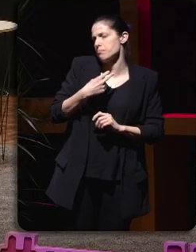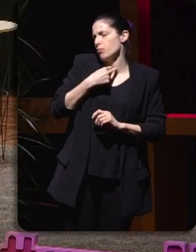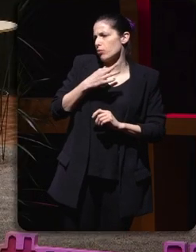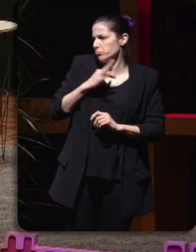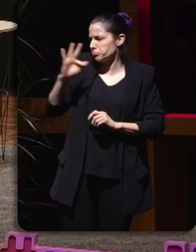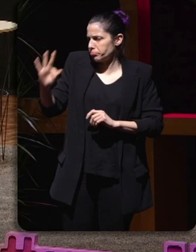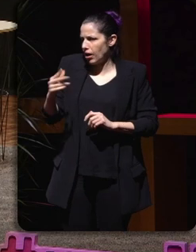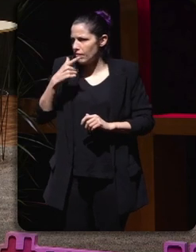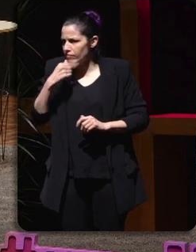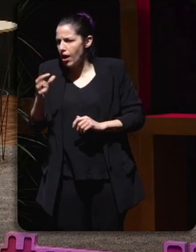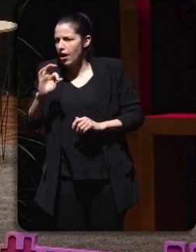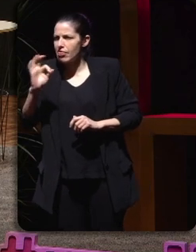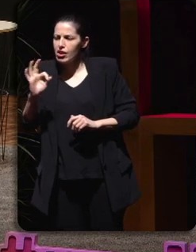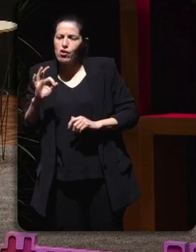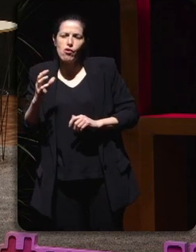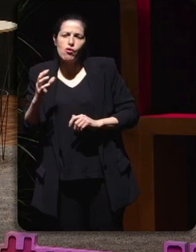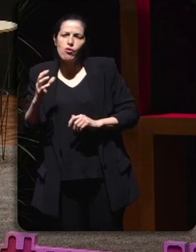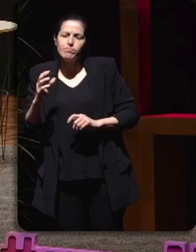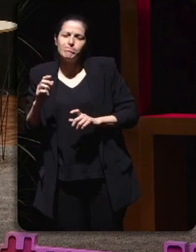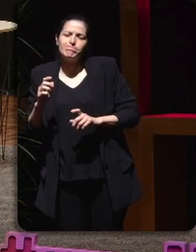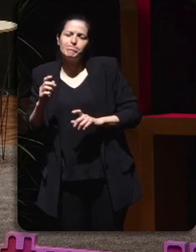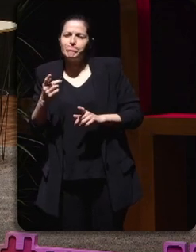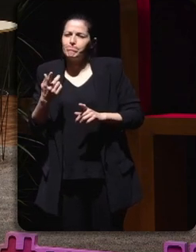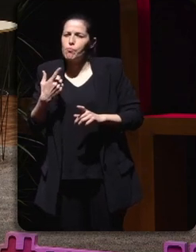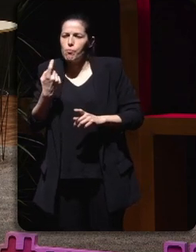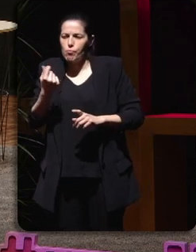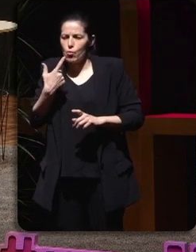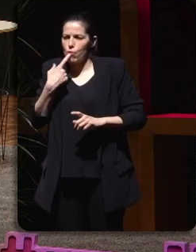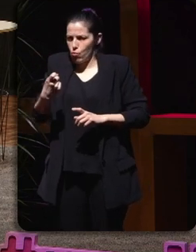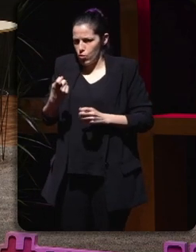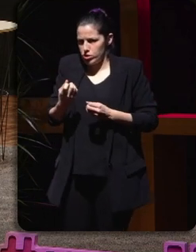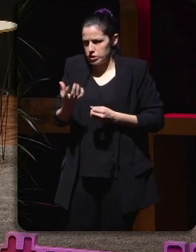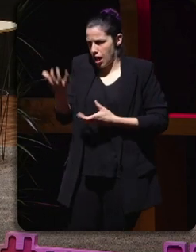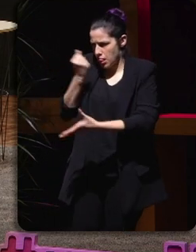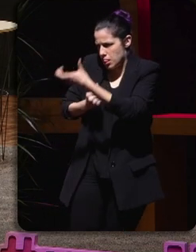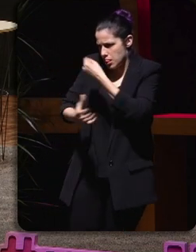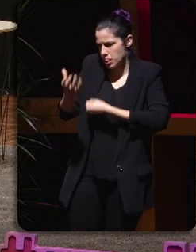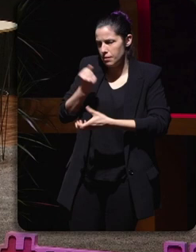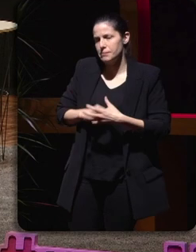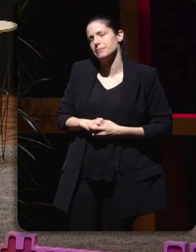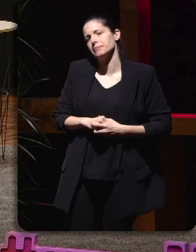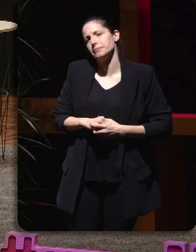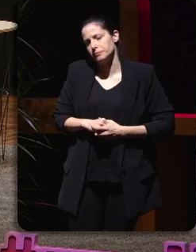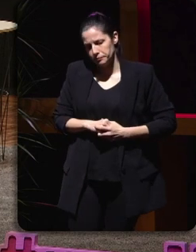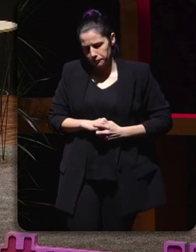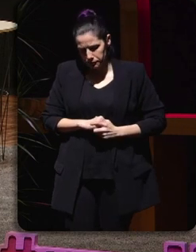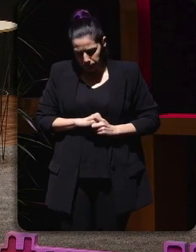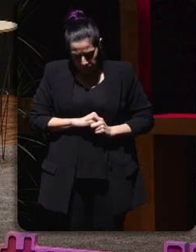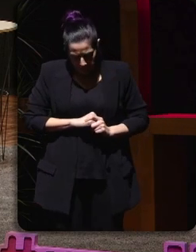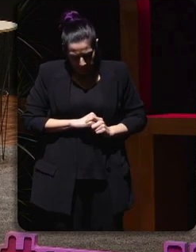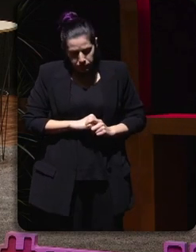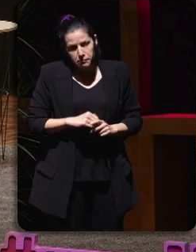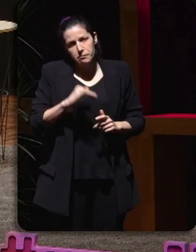arrancarse la con sacacorcho Aunque en eso hoy no voy a entrar pero siempre hay